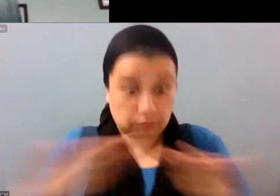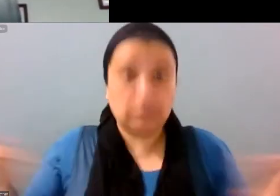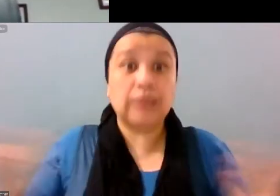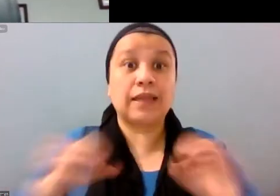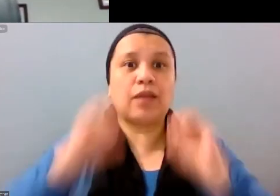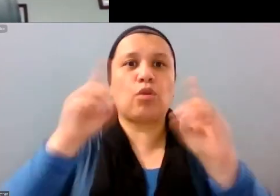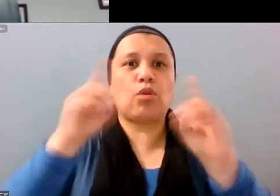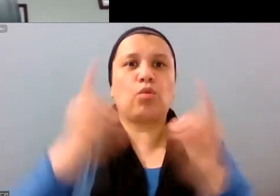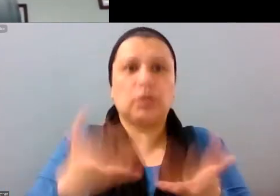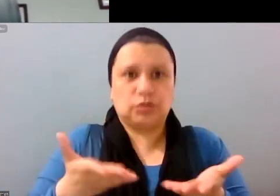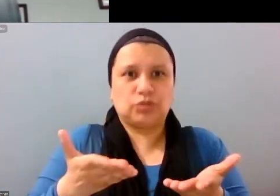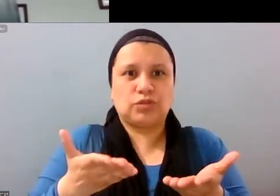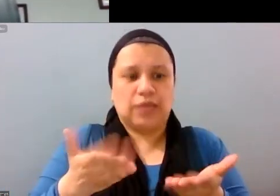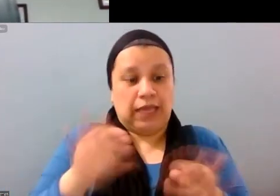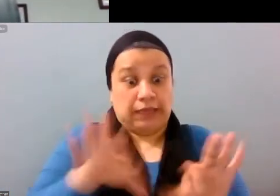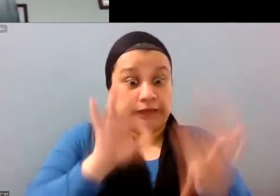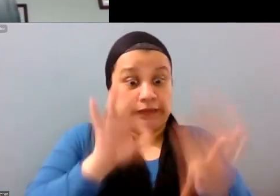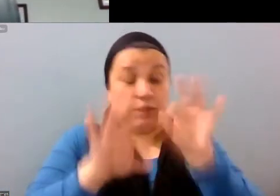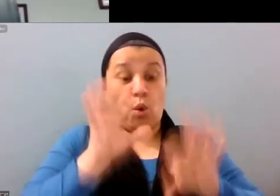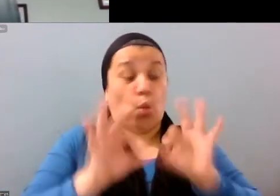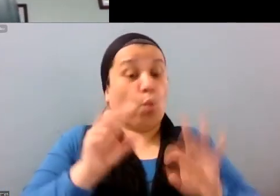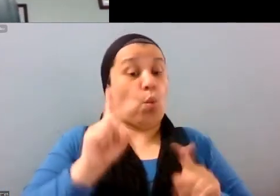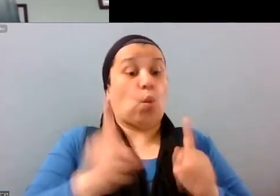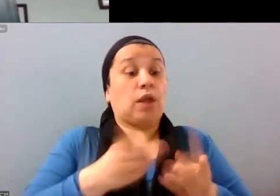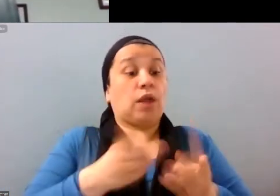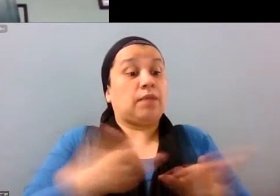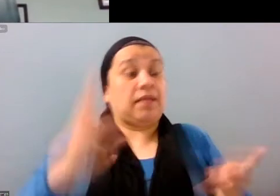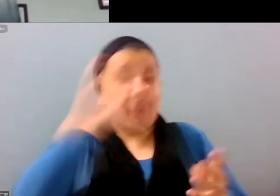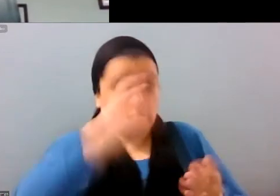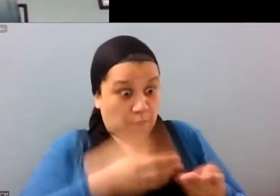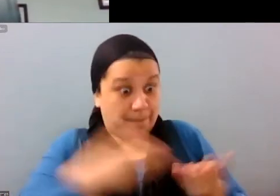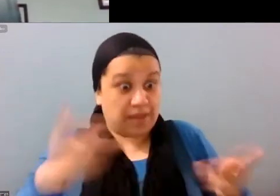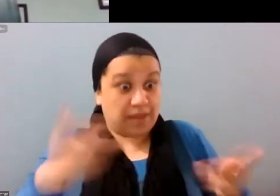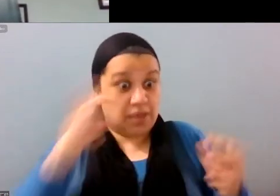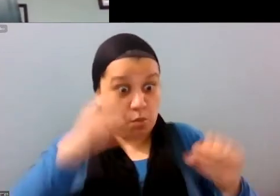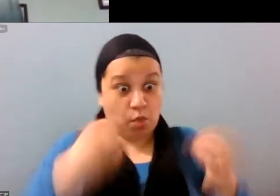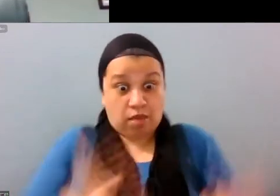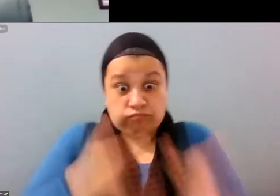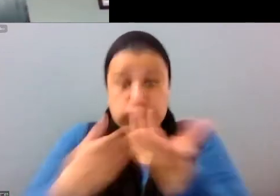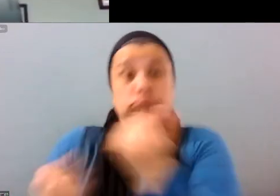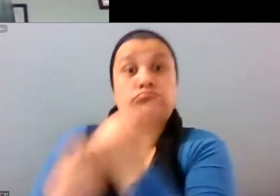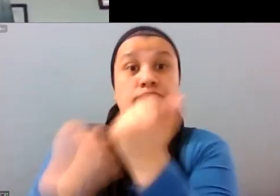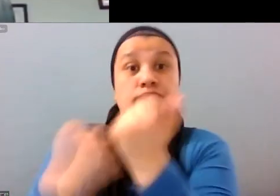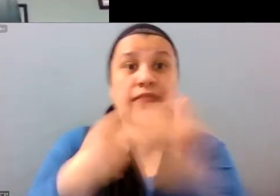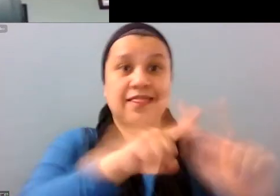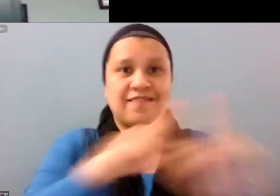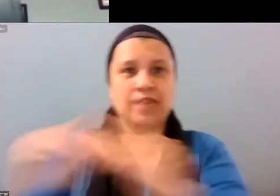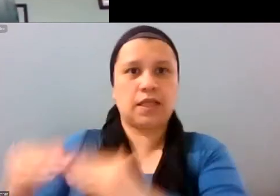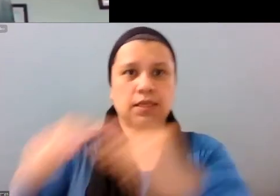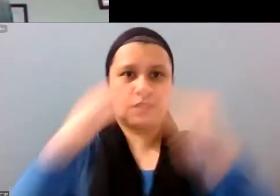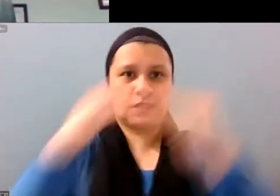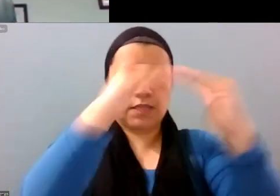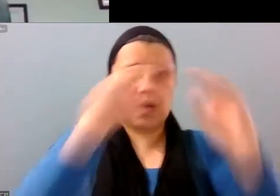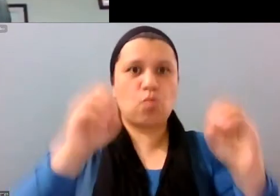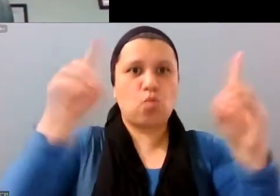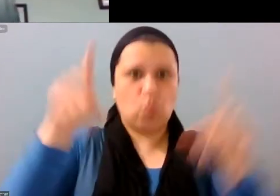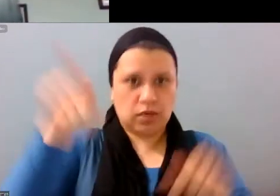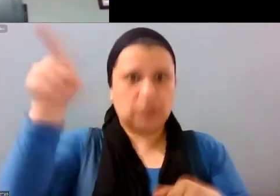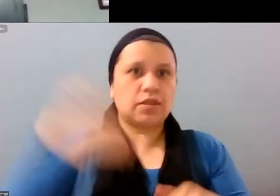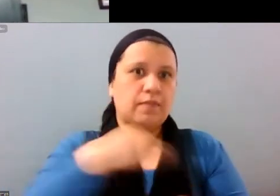preselección o esa búsqueda de materiales que puedan servir de respaldo a diferentes niveles educativos del Ministerio de Educación Pública